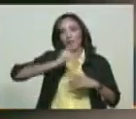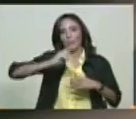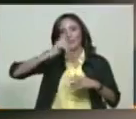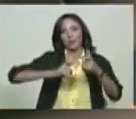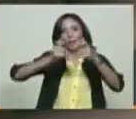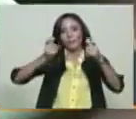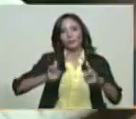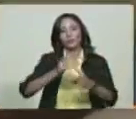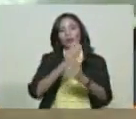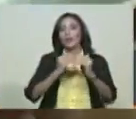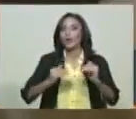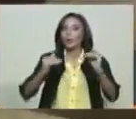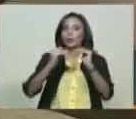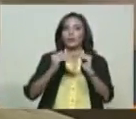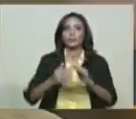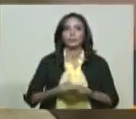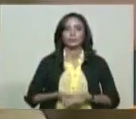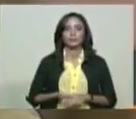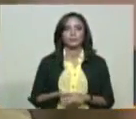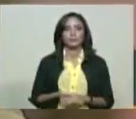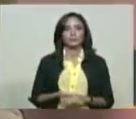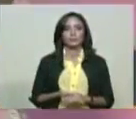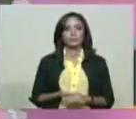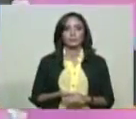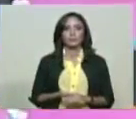el detalle camarada